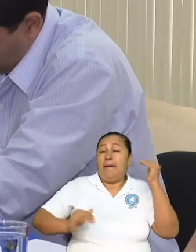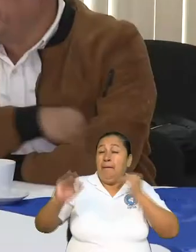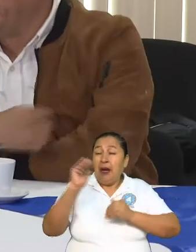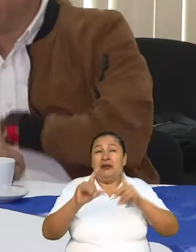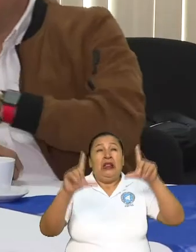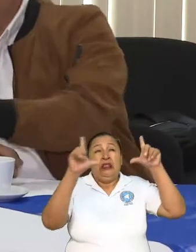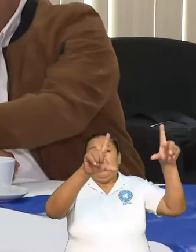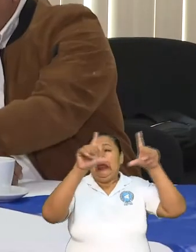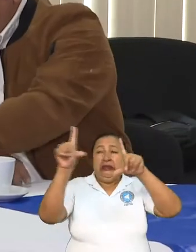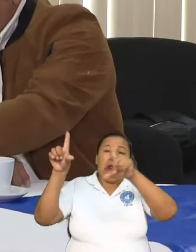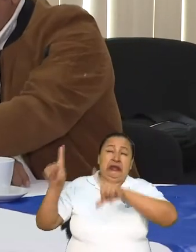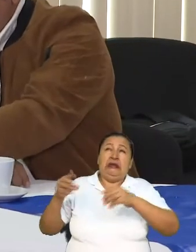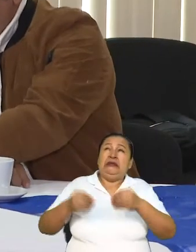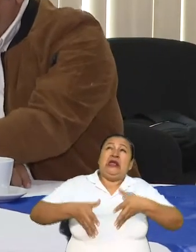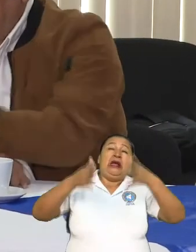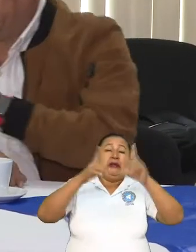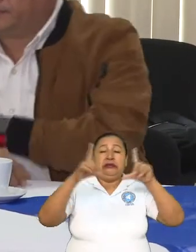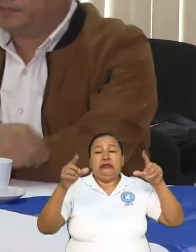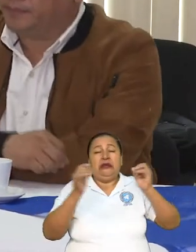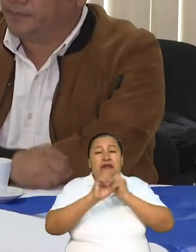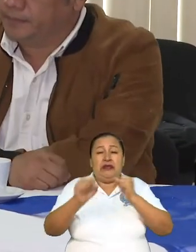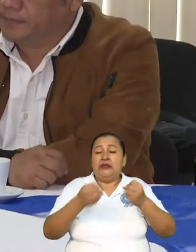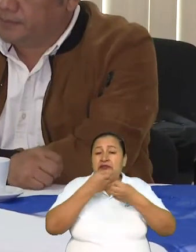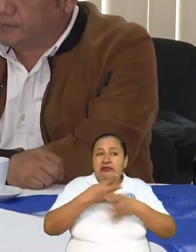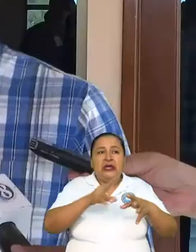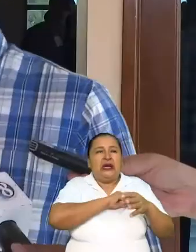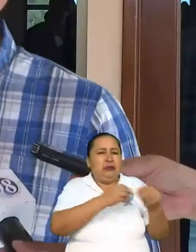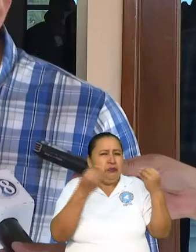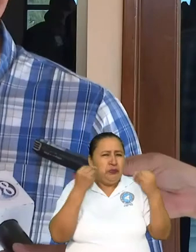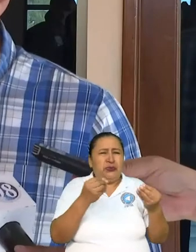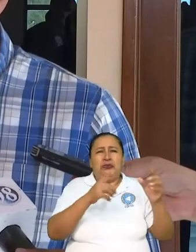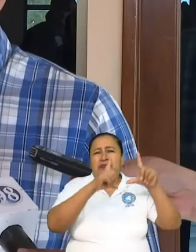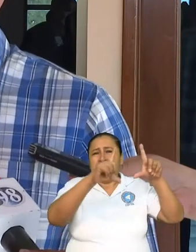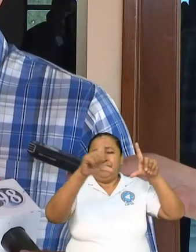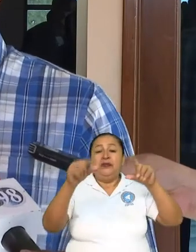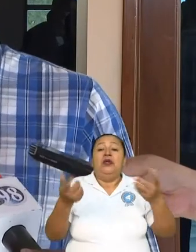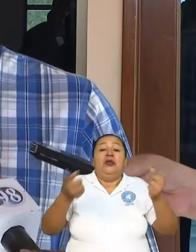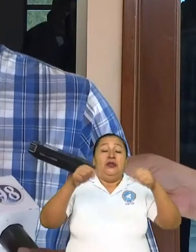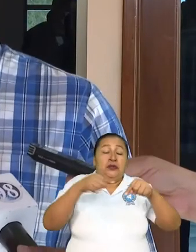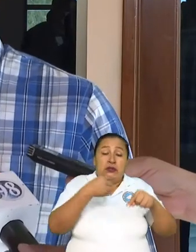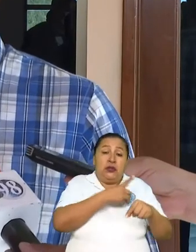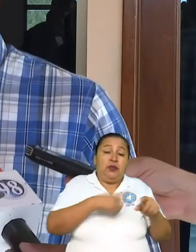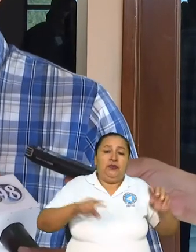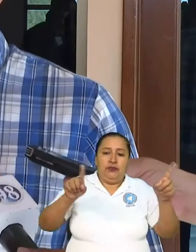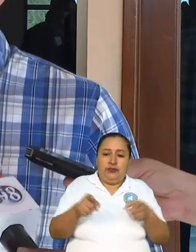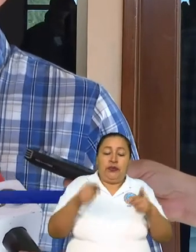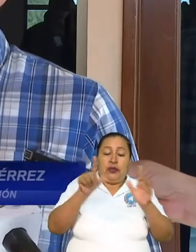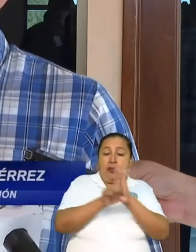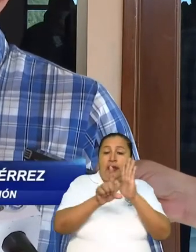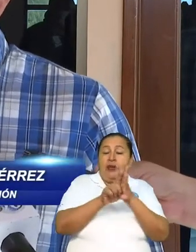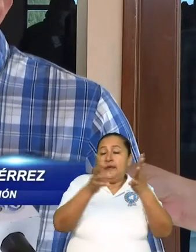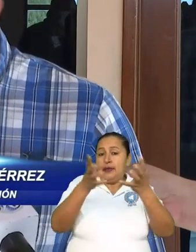mayor de estas infraestructuras de propaganda y publicidad. En síntesis, esta ley lo que persigue